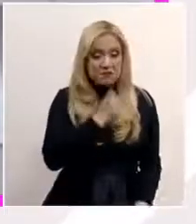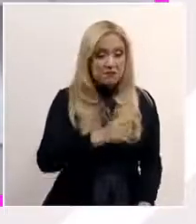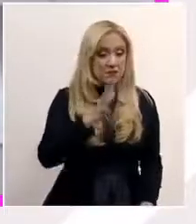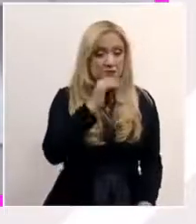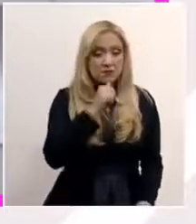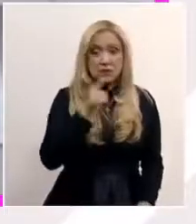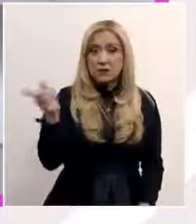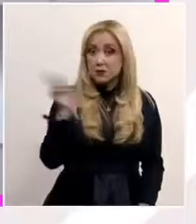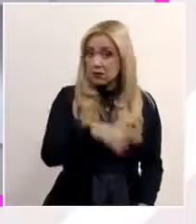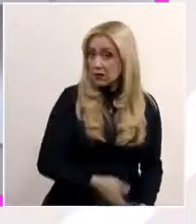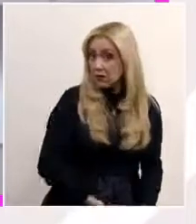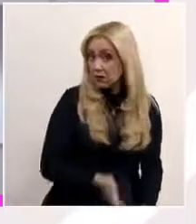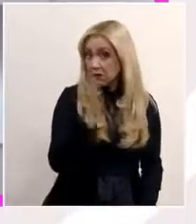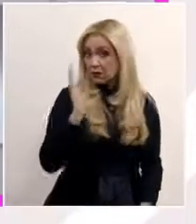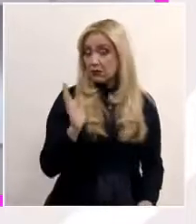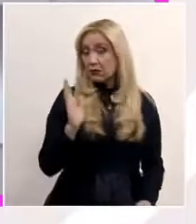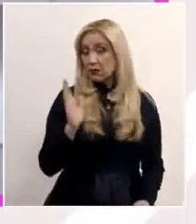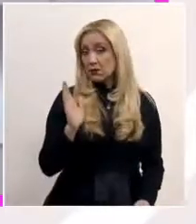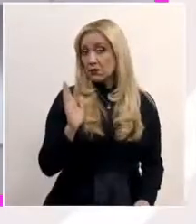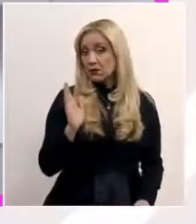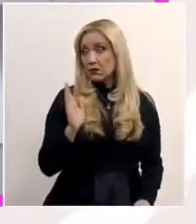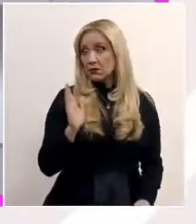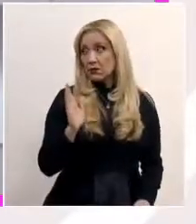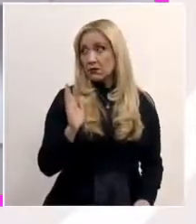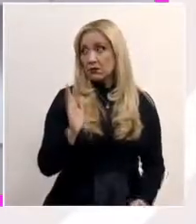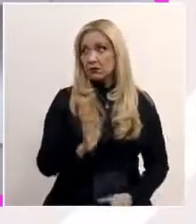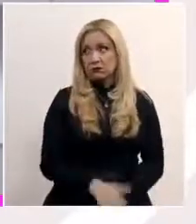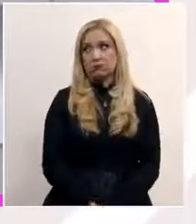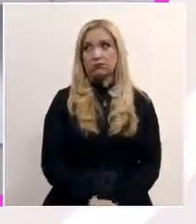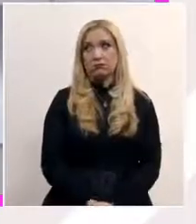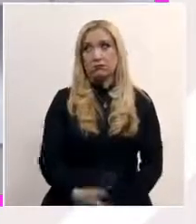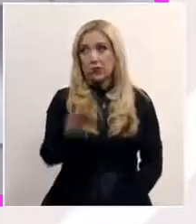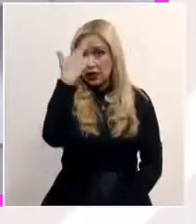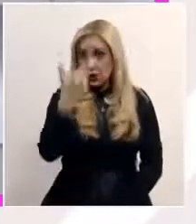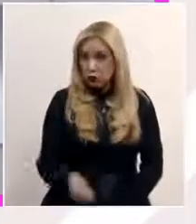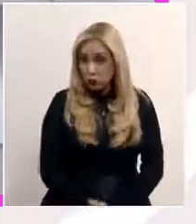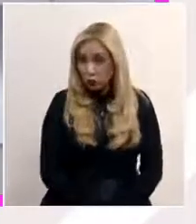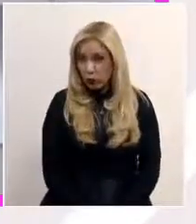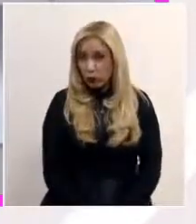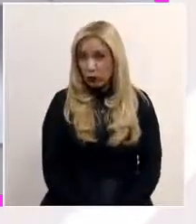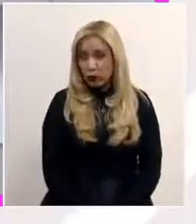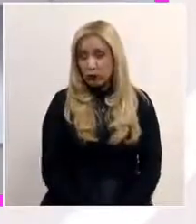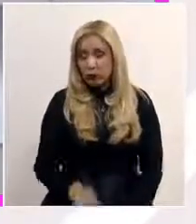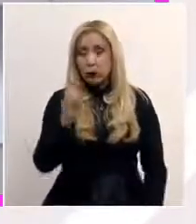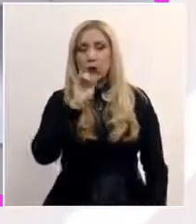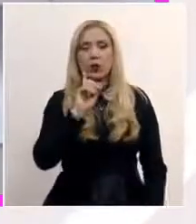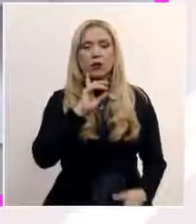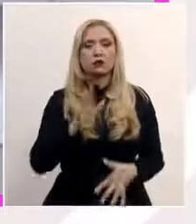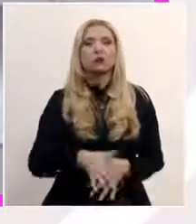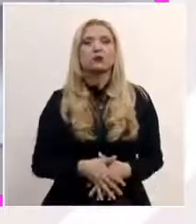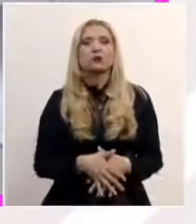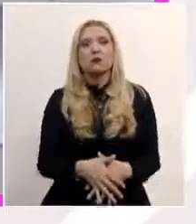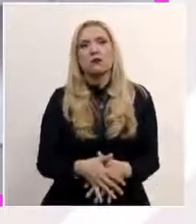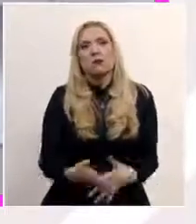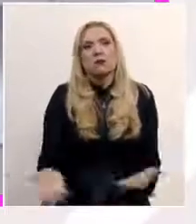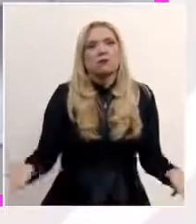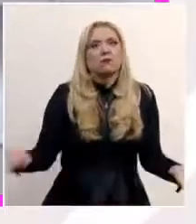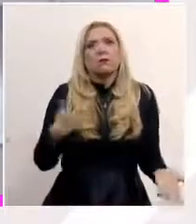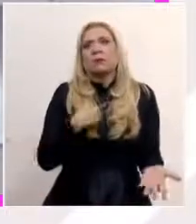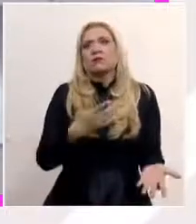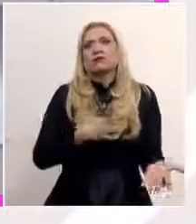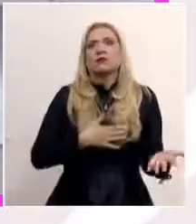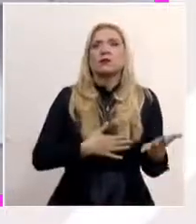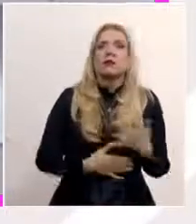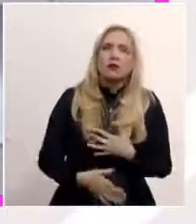un despido, o sea, el de la mujer embarazada todavía lo vamos a proteger más, o sea, porque puede tener una justificación,